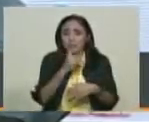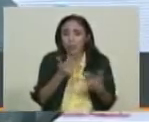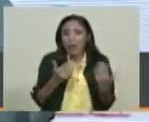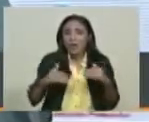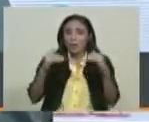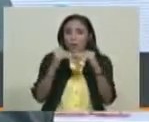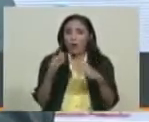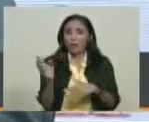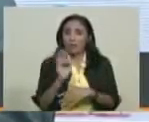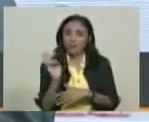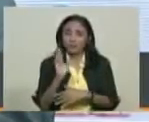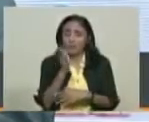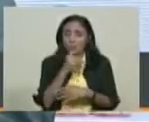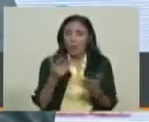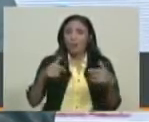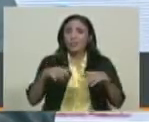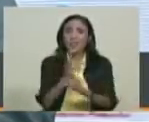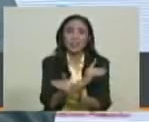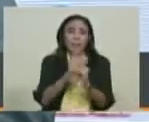hay.